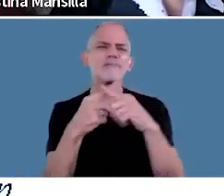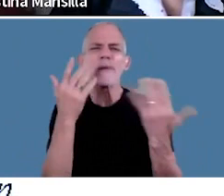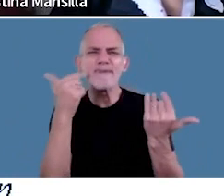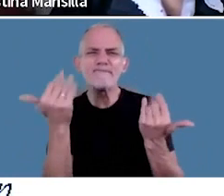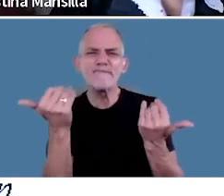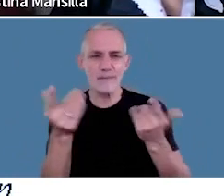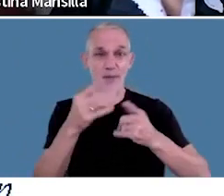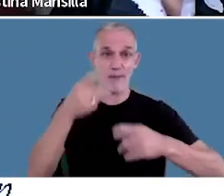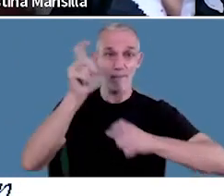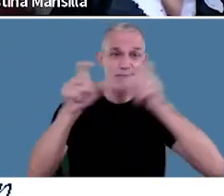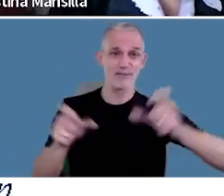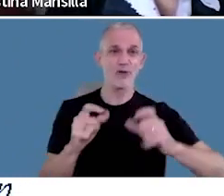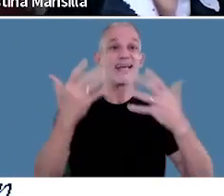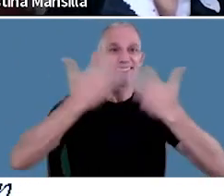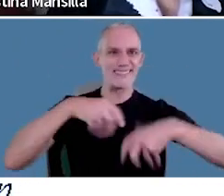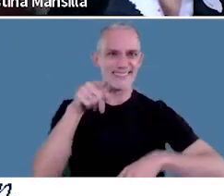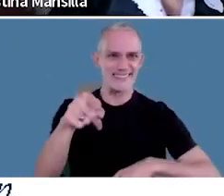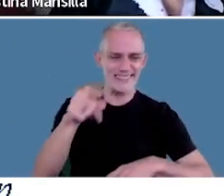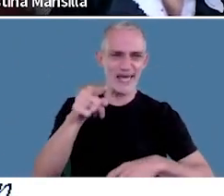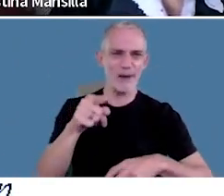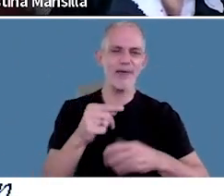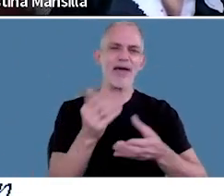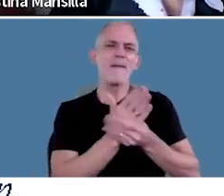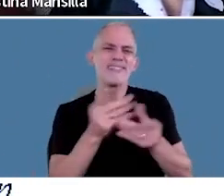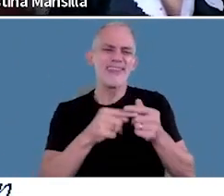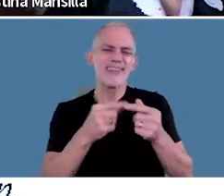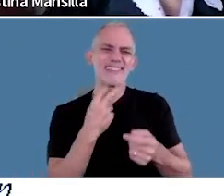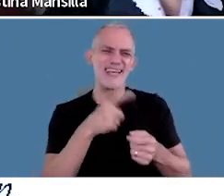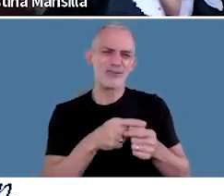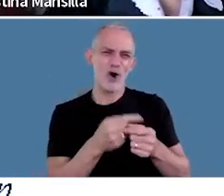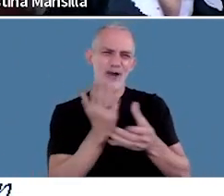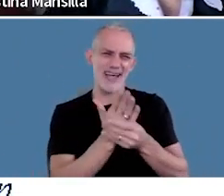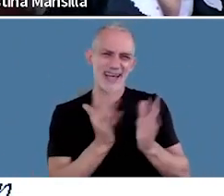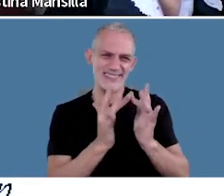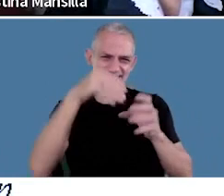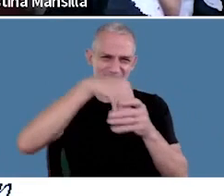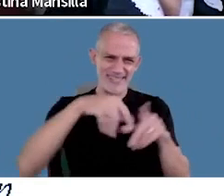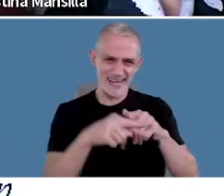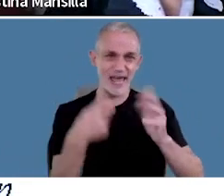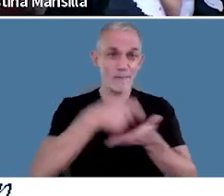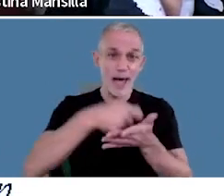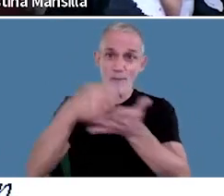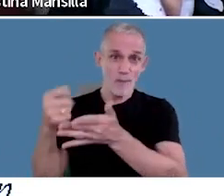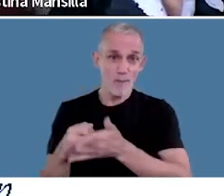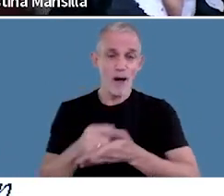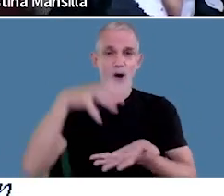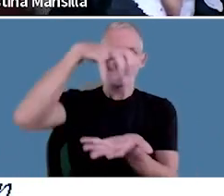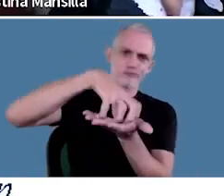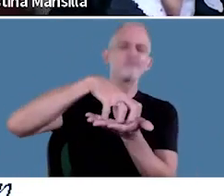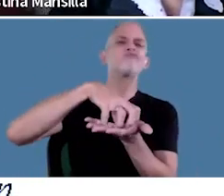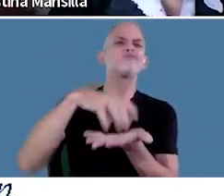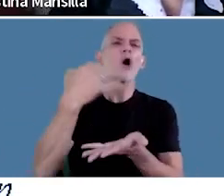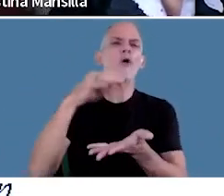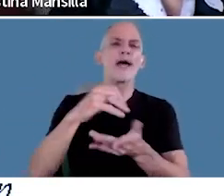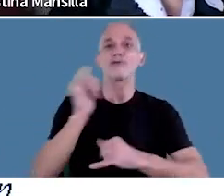que operen con este sistema de billeteras electrónicas, la entidad está obligada a un